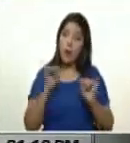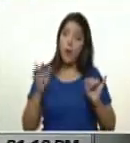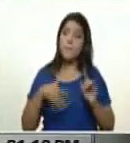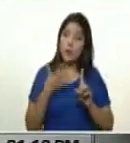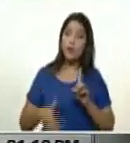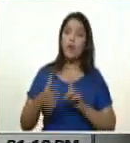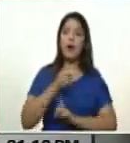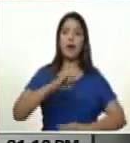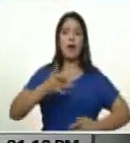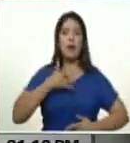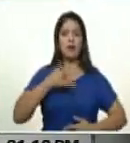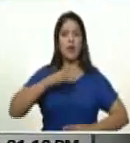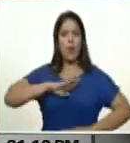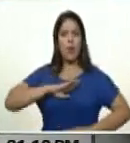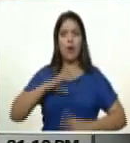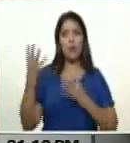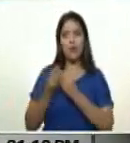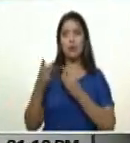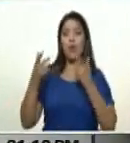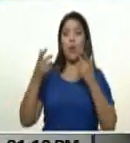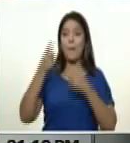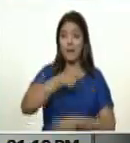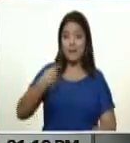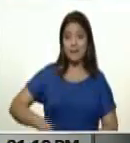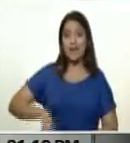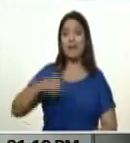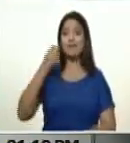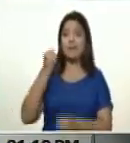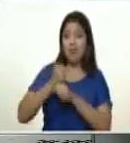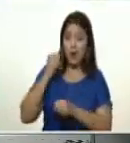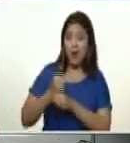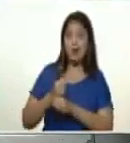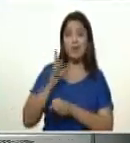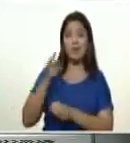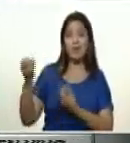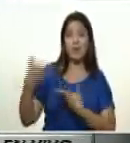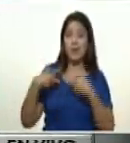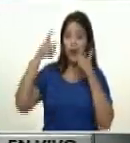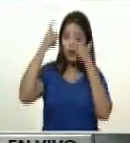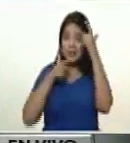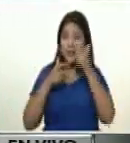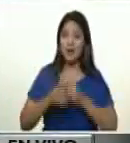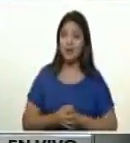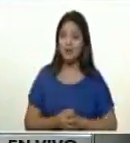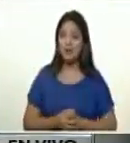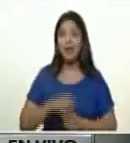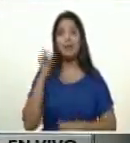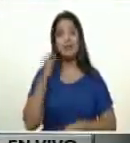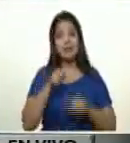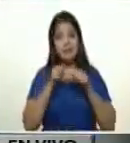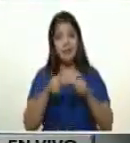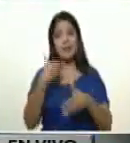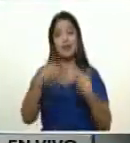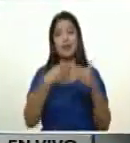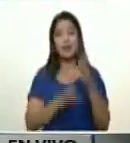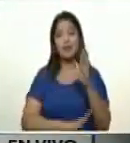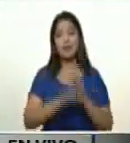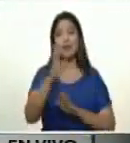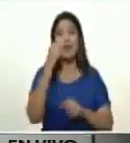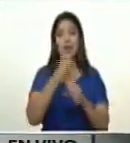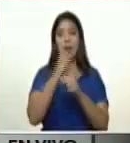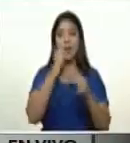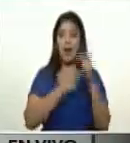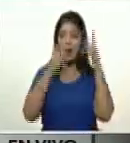y nos sentimos orgullosos de tener un presidente obrero y gracias a Dios legal presidente. Así es. Y seguimos adelante con el legado de Chávez.